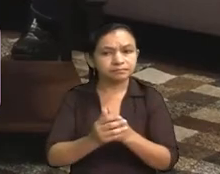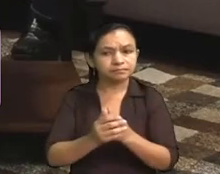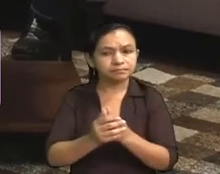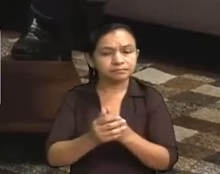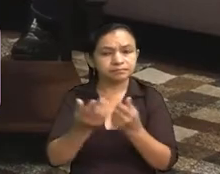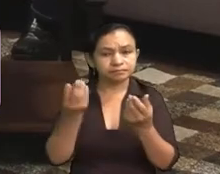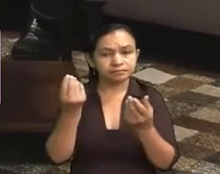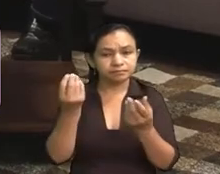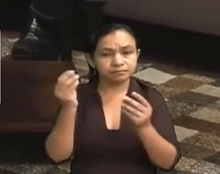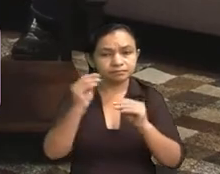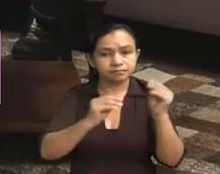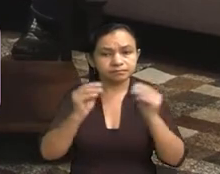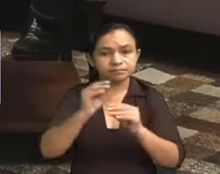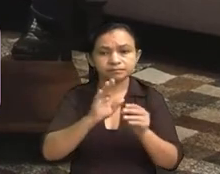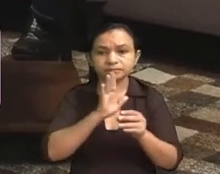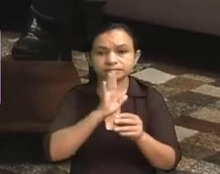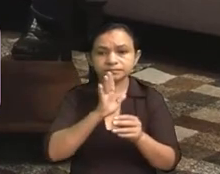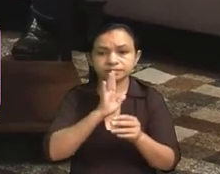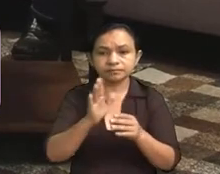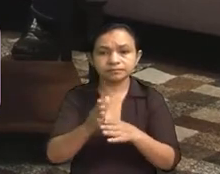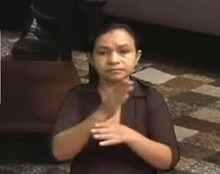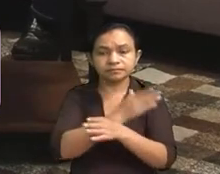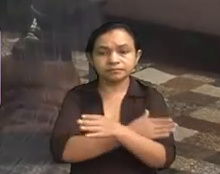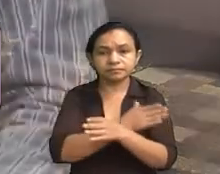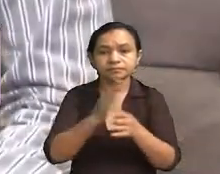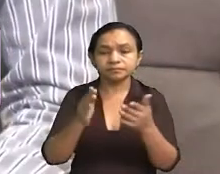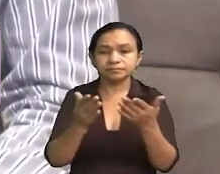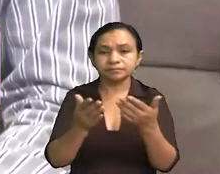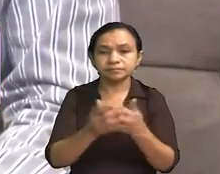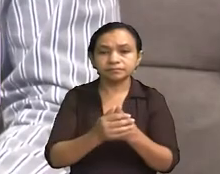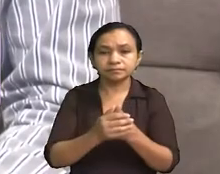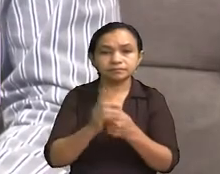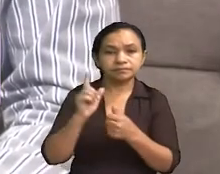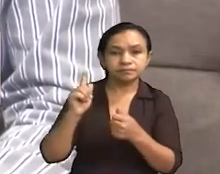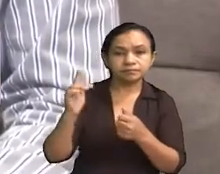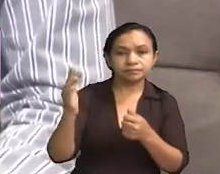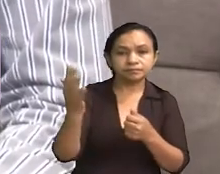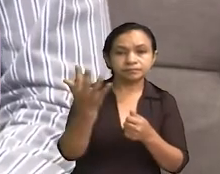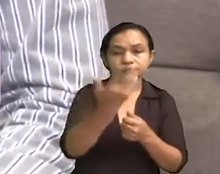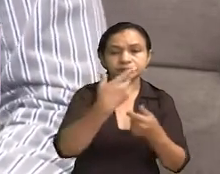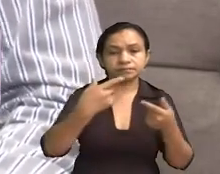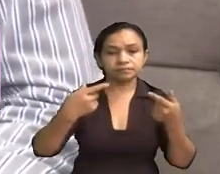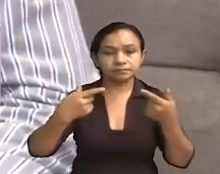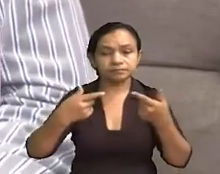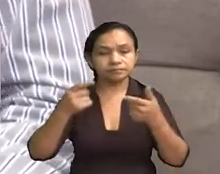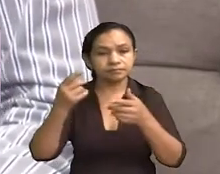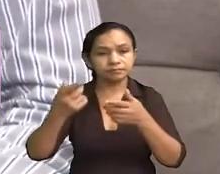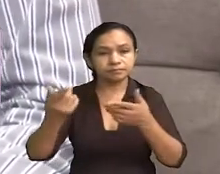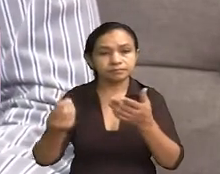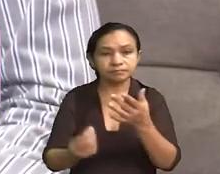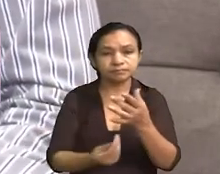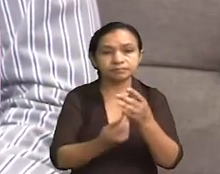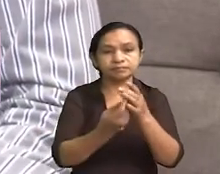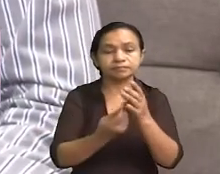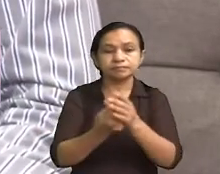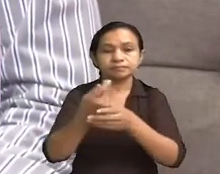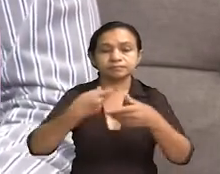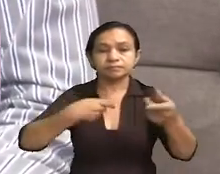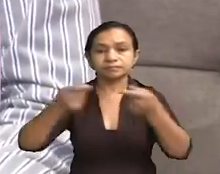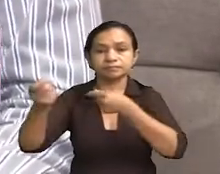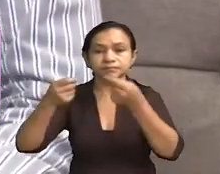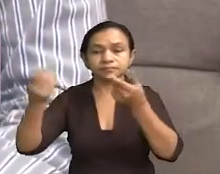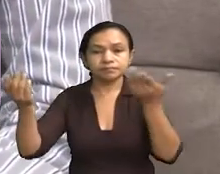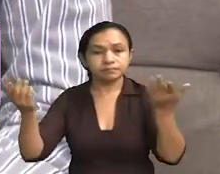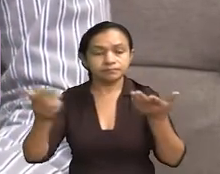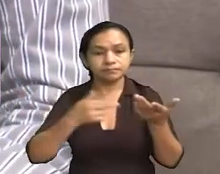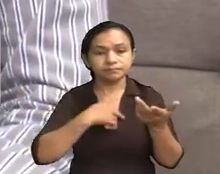la economía. Vos hablabas hace rato, antes de fuera de cámara, que todo lo que es la producción de agroexportación, ¿verdad? A